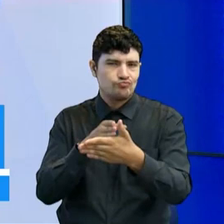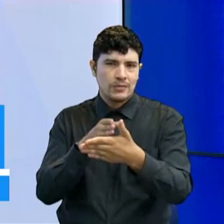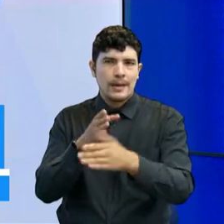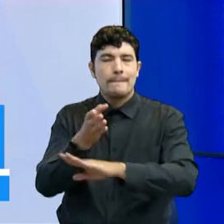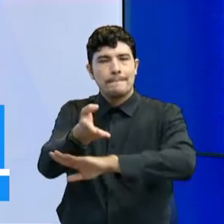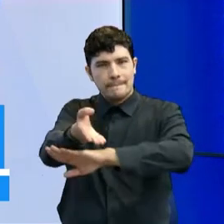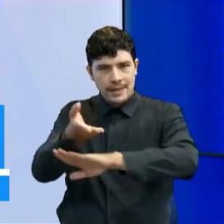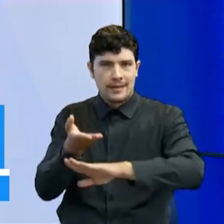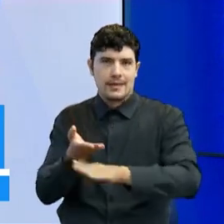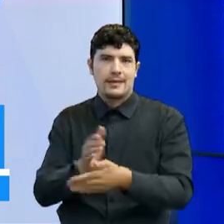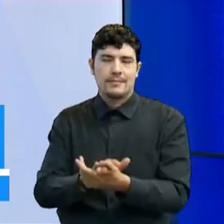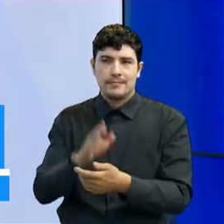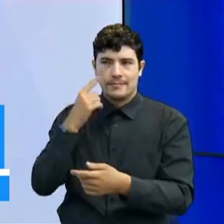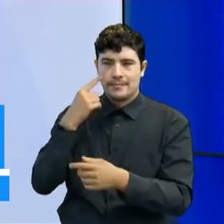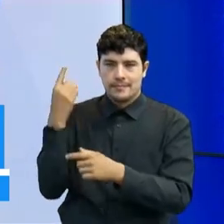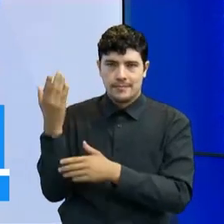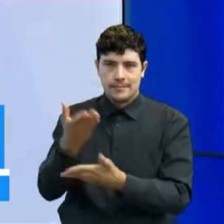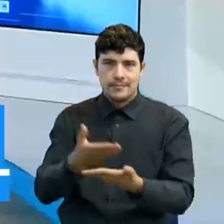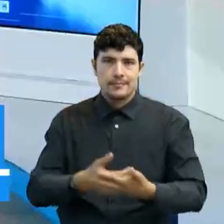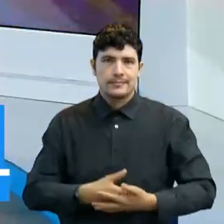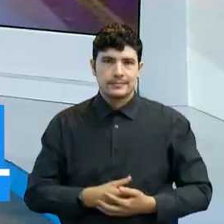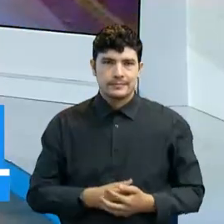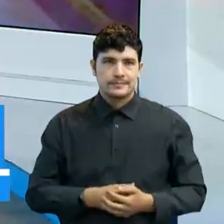Bucaramanga a la constructora.